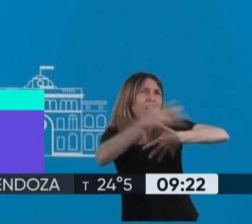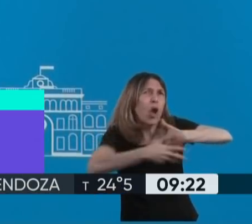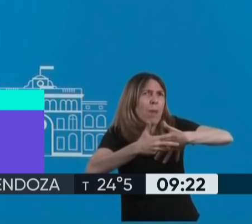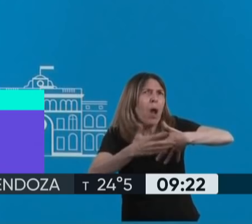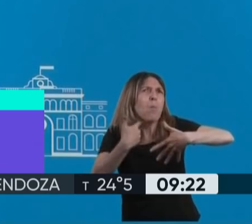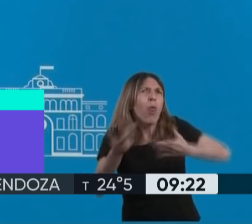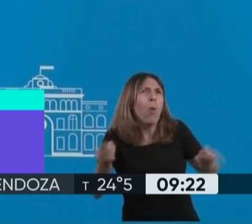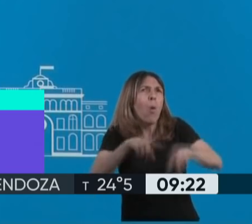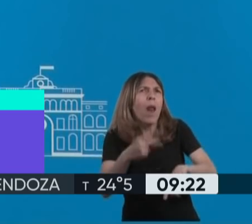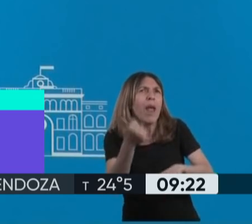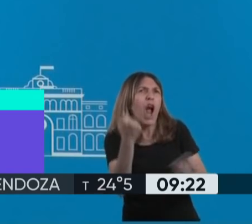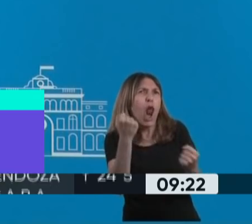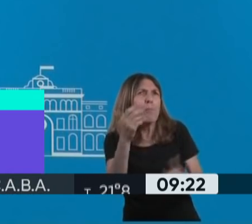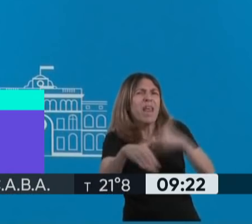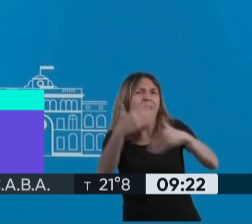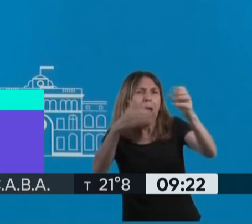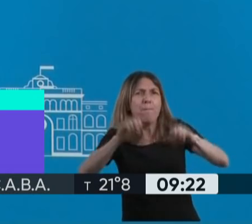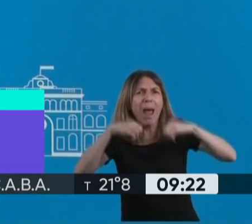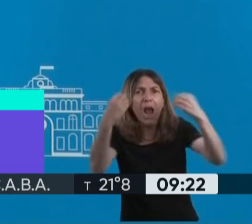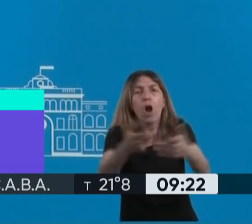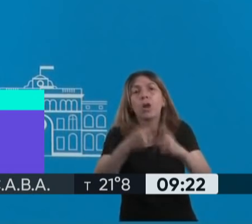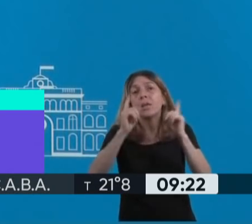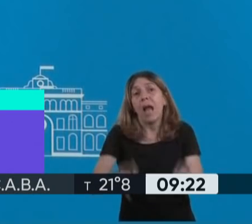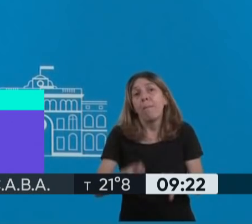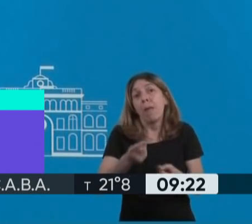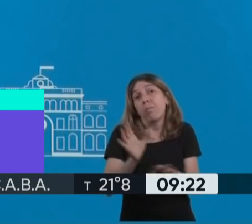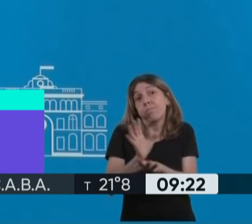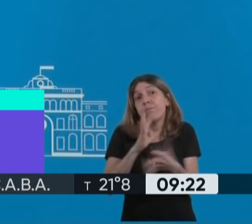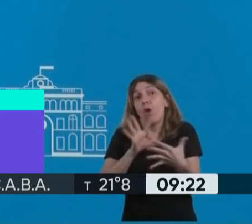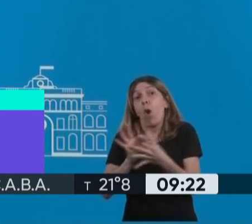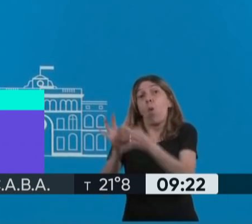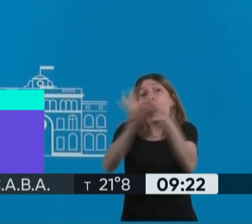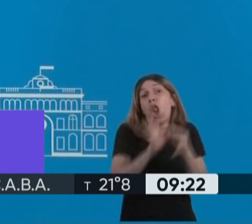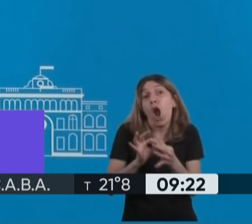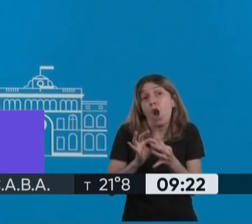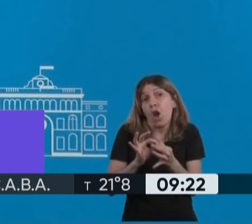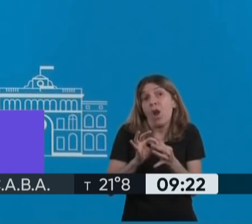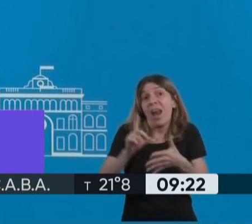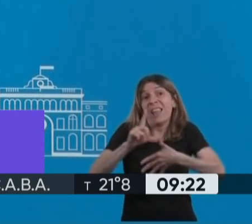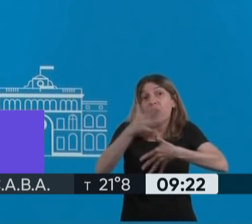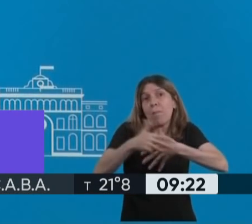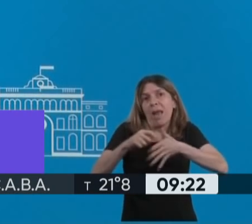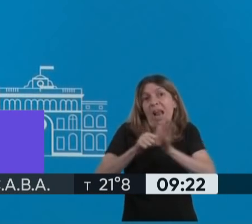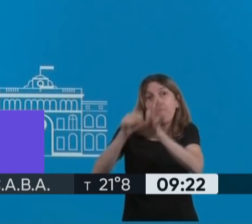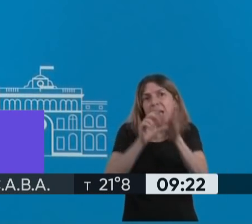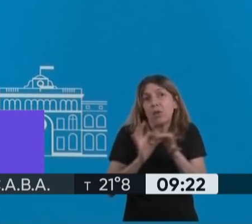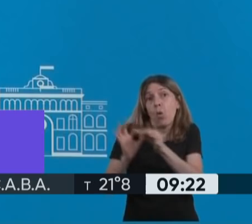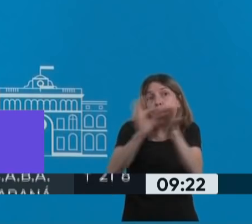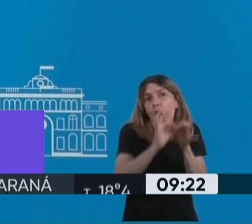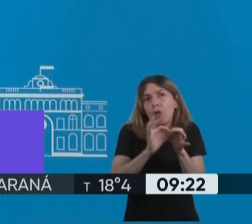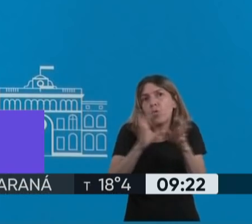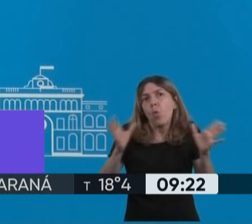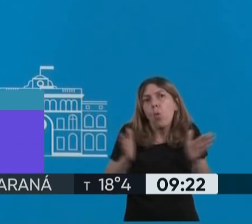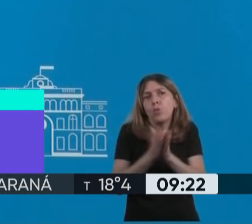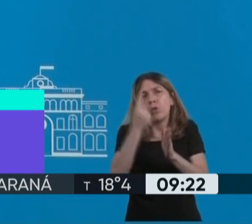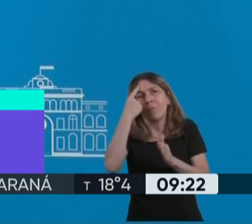su crecimiento económico, pueda recuperar además sobre todo la hermandad entre los diferentes países de Latinoamérica para pensar un futuro común, que es la única